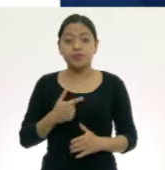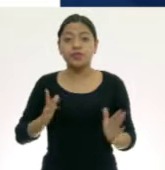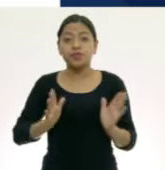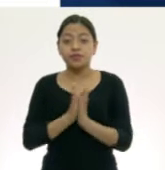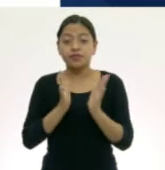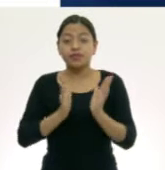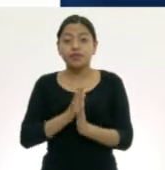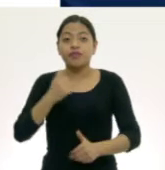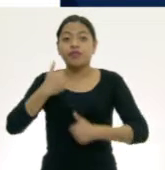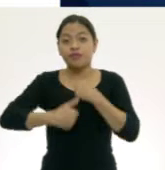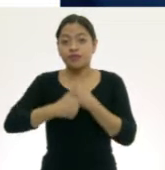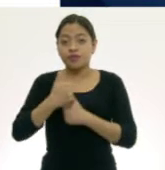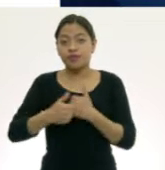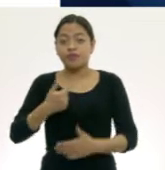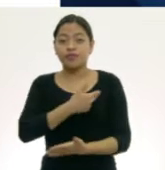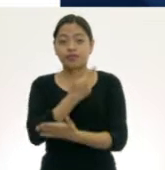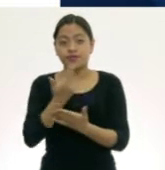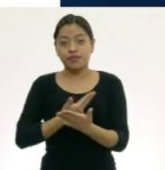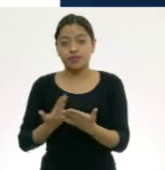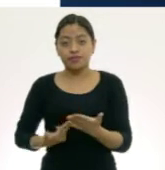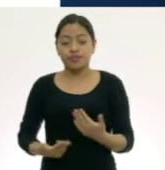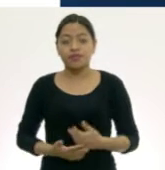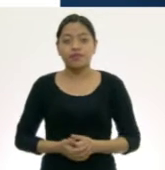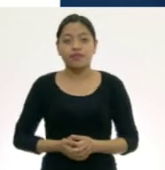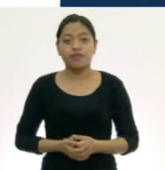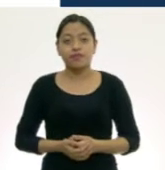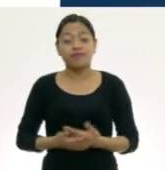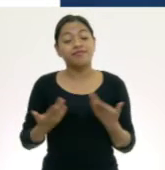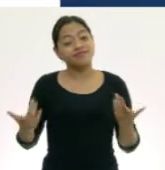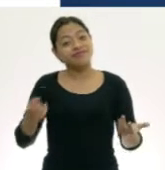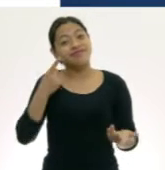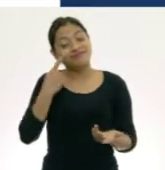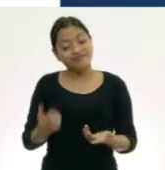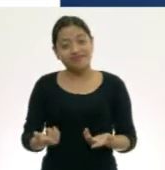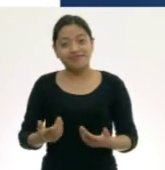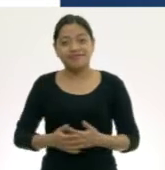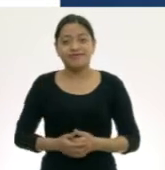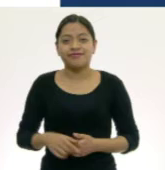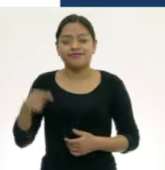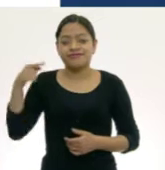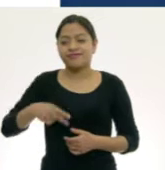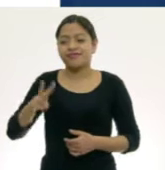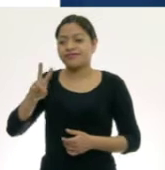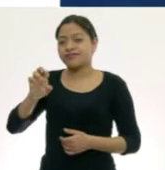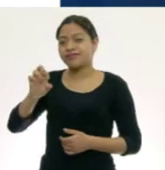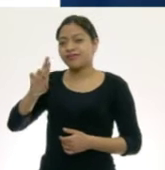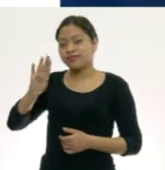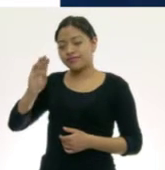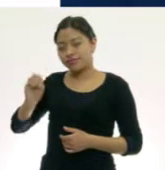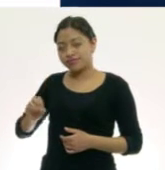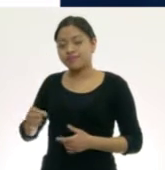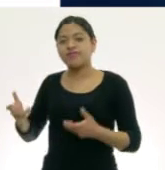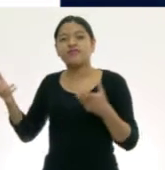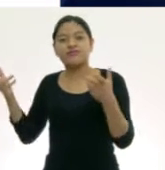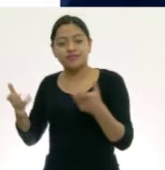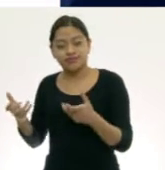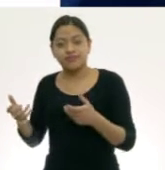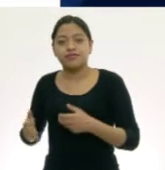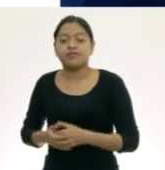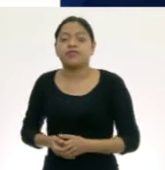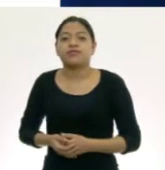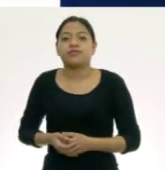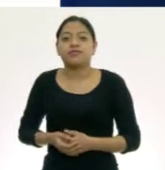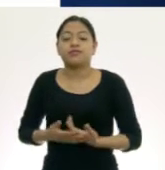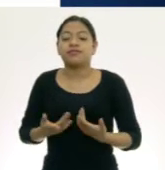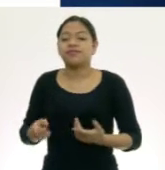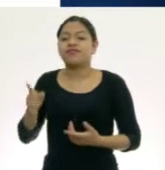en un concurso de dibujo en mi escuela. Entonces aquí nos damos cuenta que este simple verbo, la manera en que está